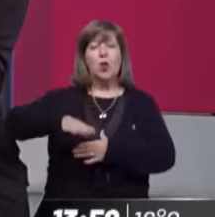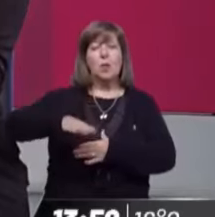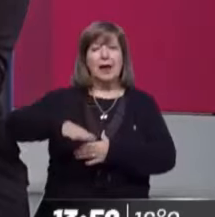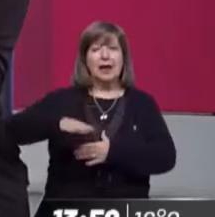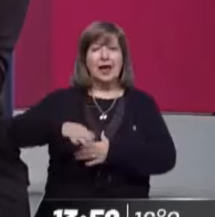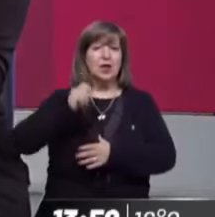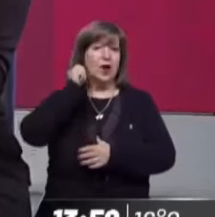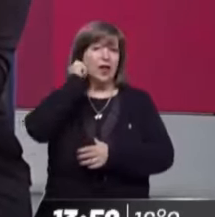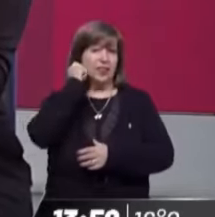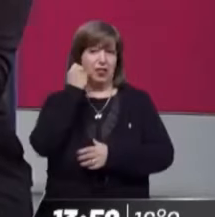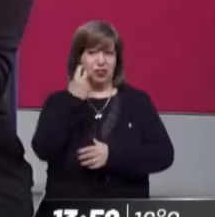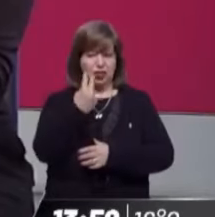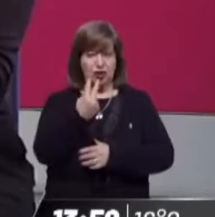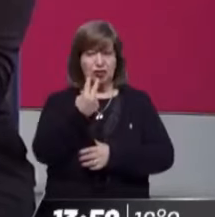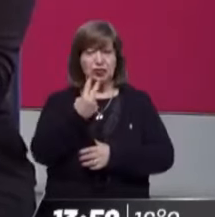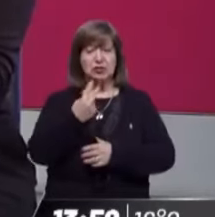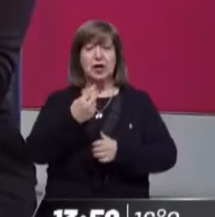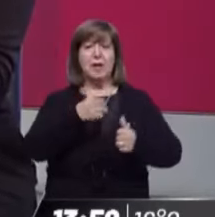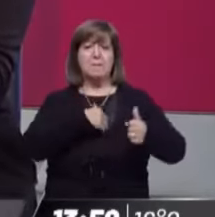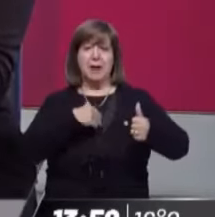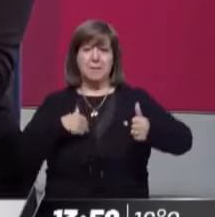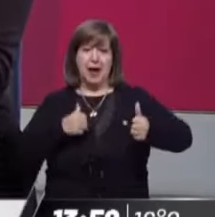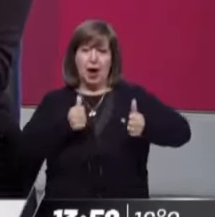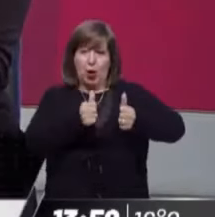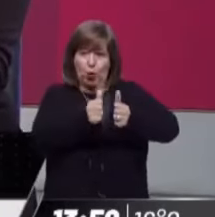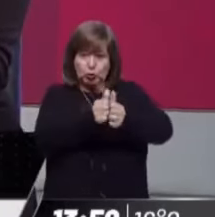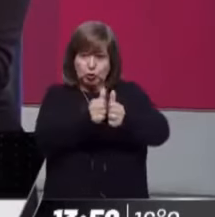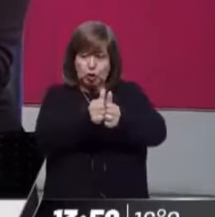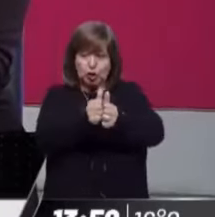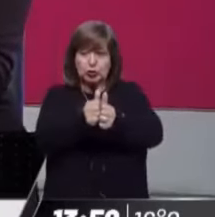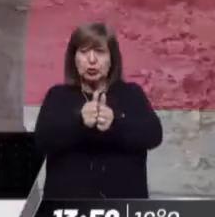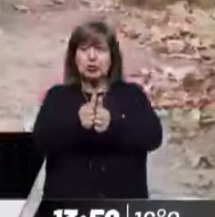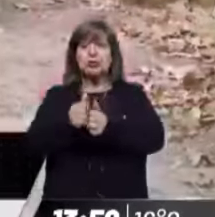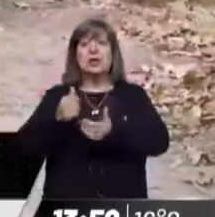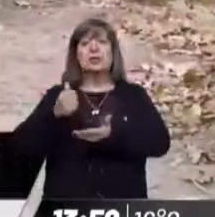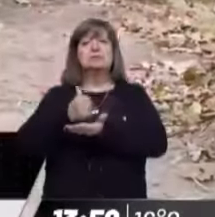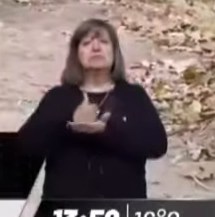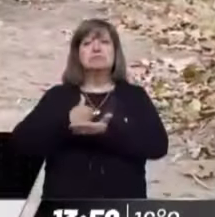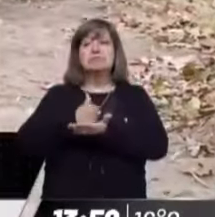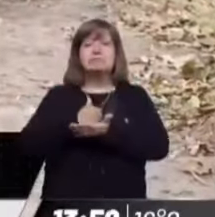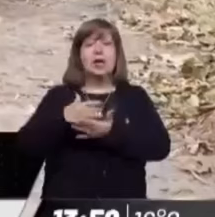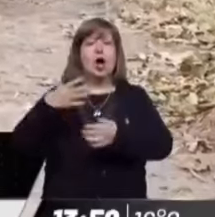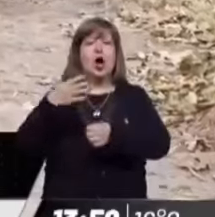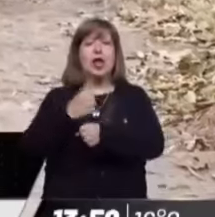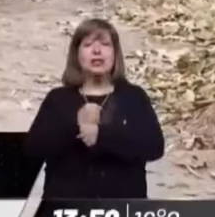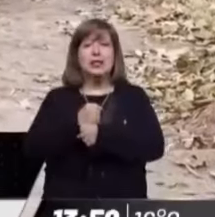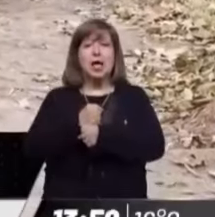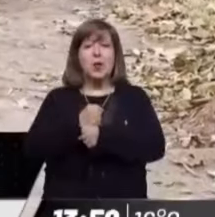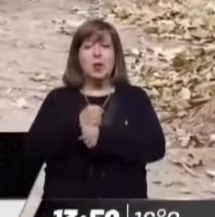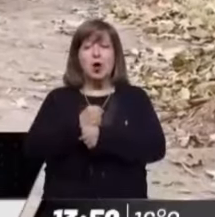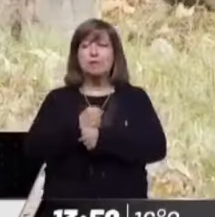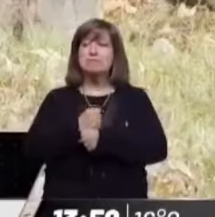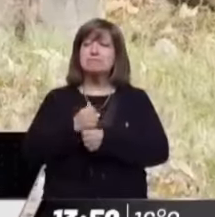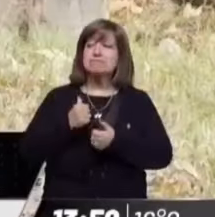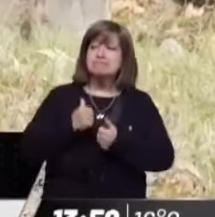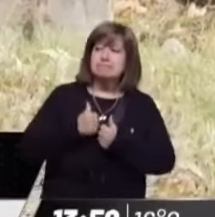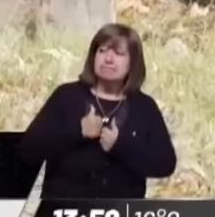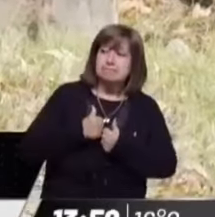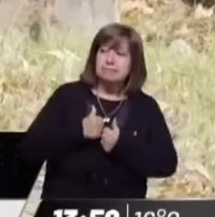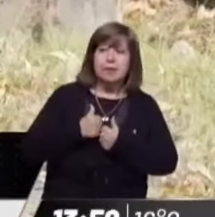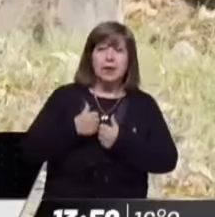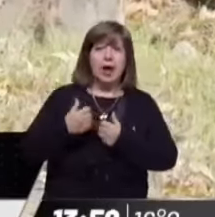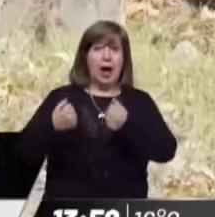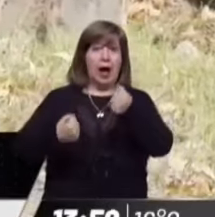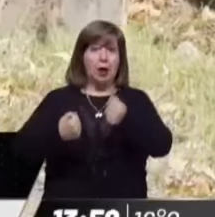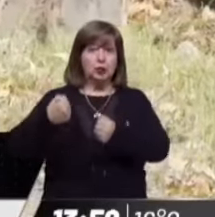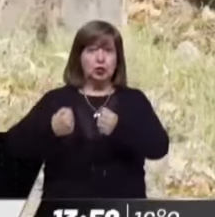una criatura de 2 años estaba esperando el colectivo junto con su mamá cuando fueron embestidos por un auto que había sido encerrado por otro